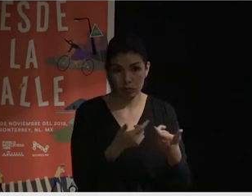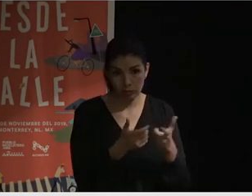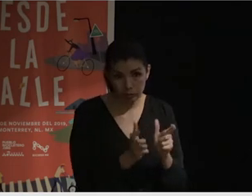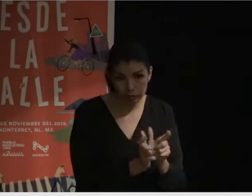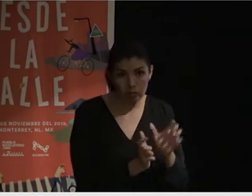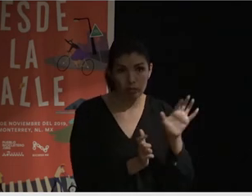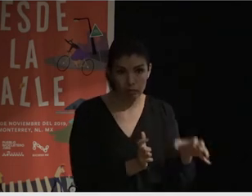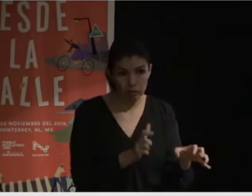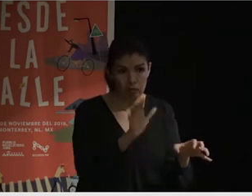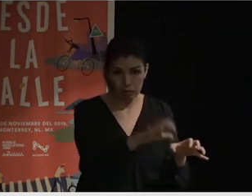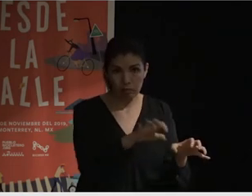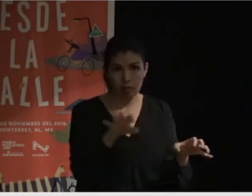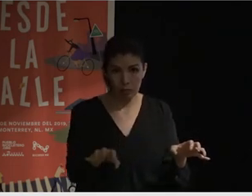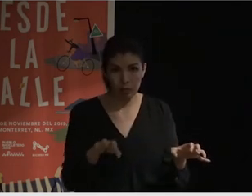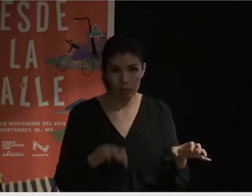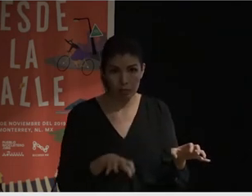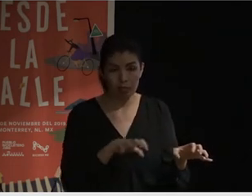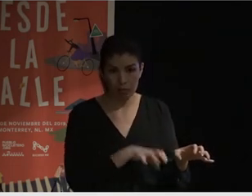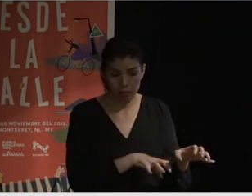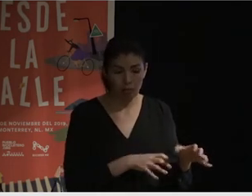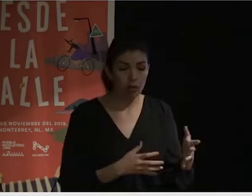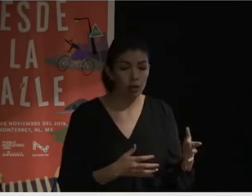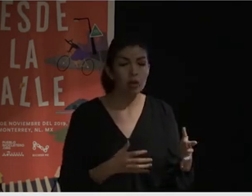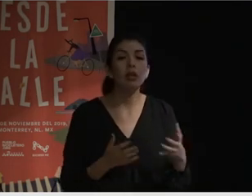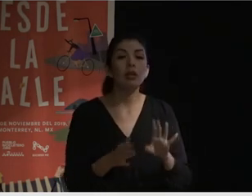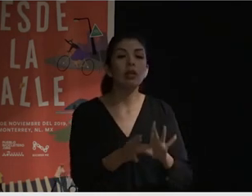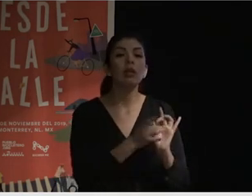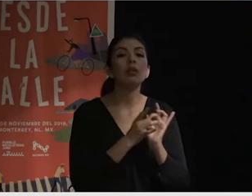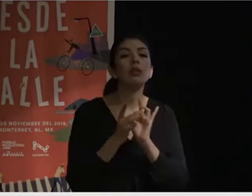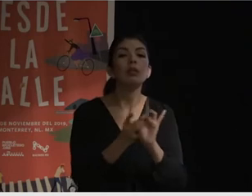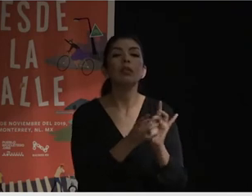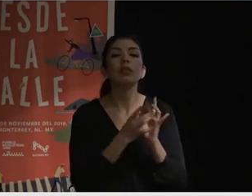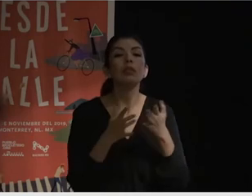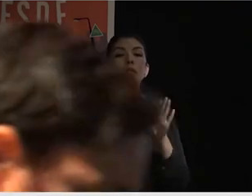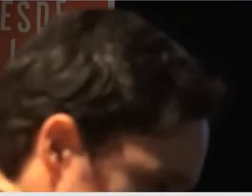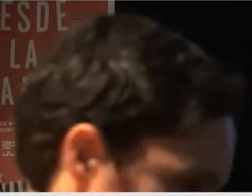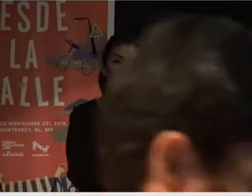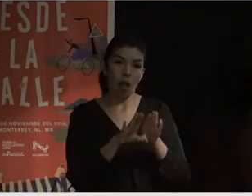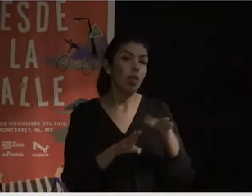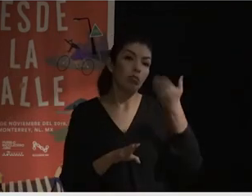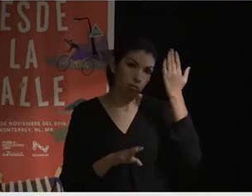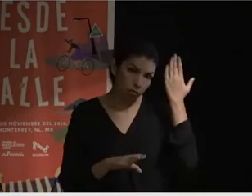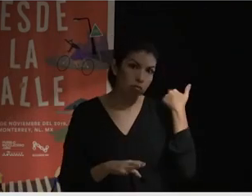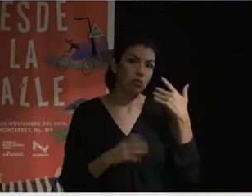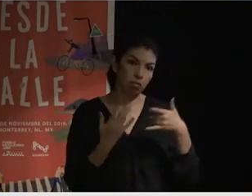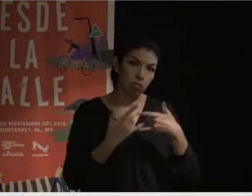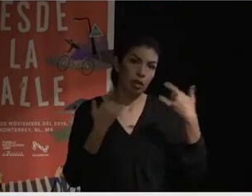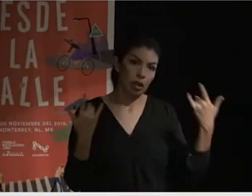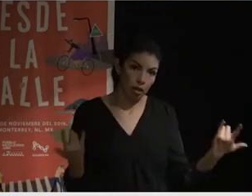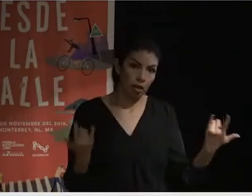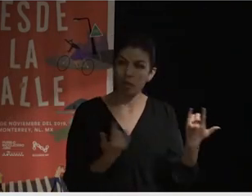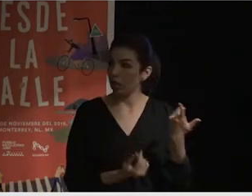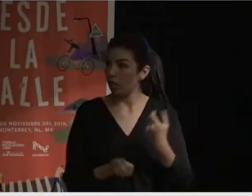que es parte de eso, ¿no? La respuesta o las acciones que se han tenido, las victorias que ha tenido los